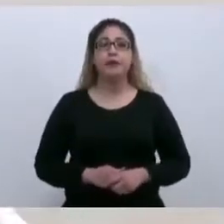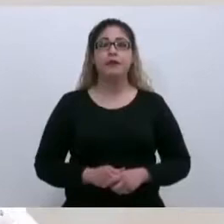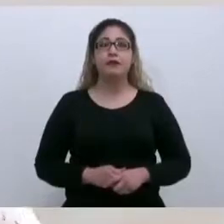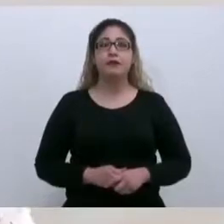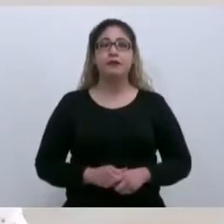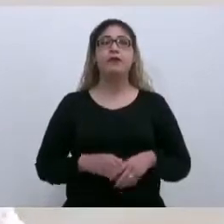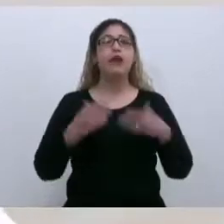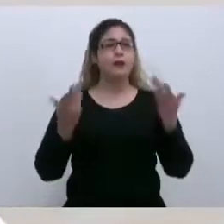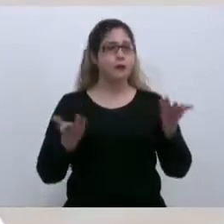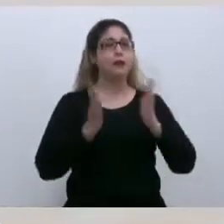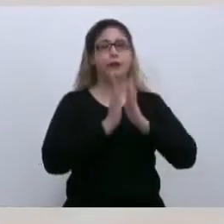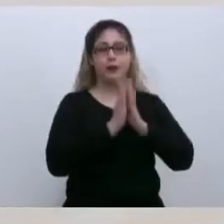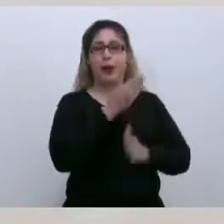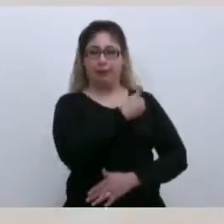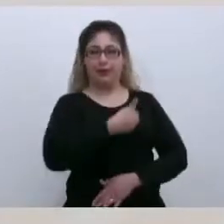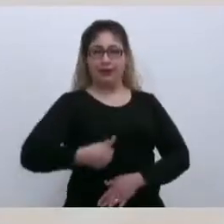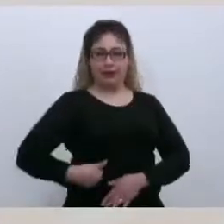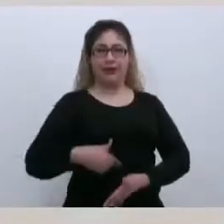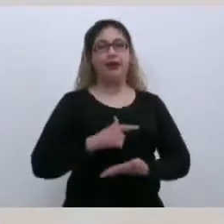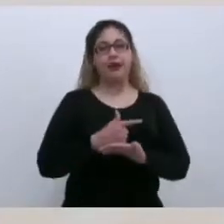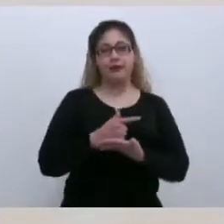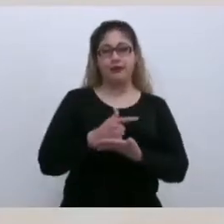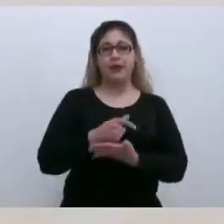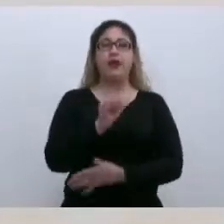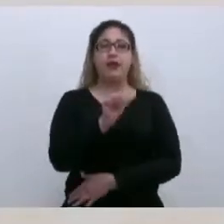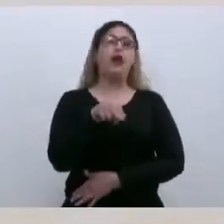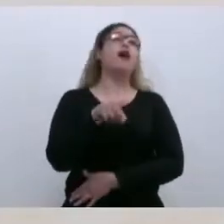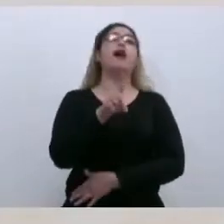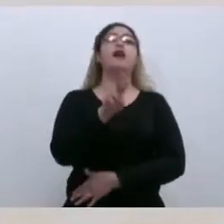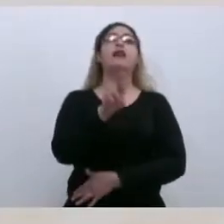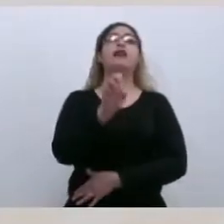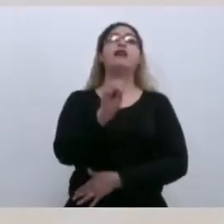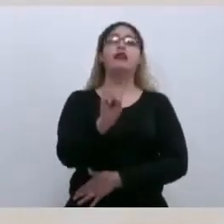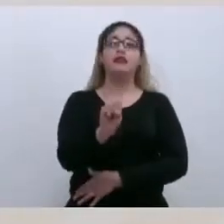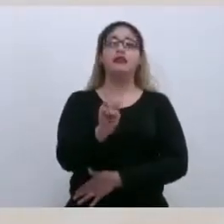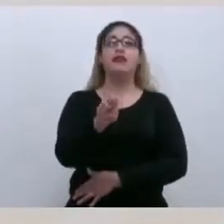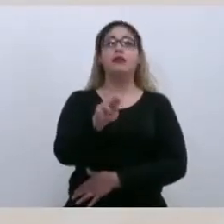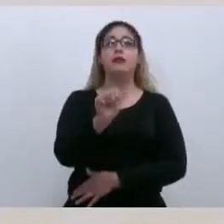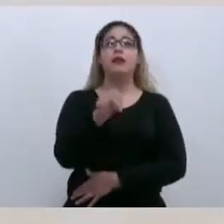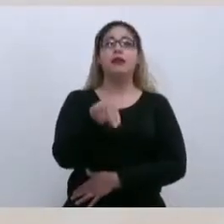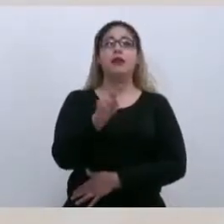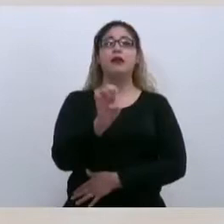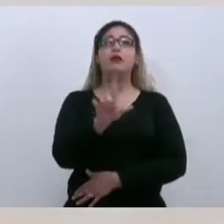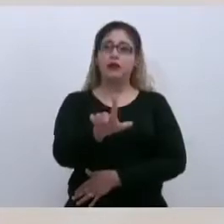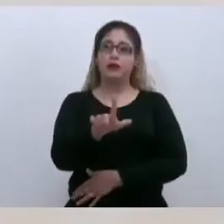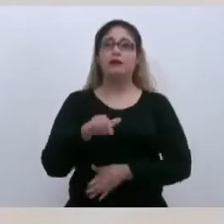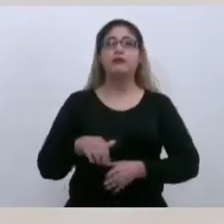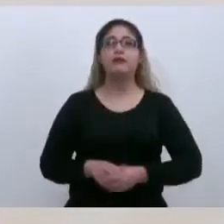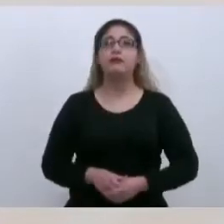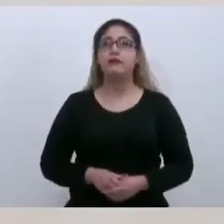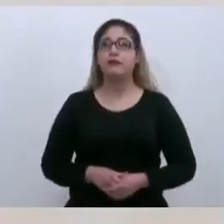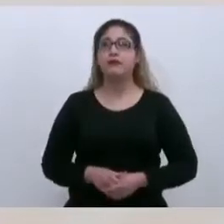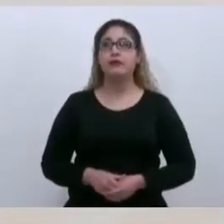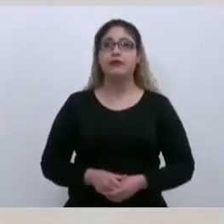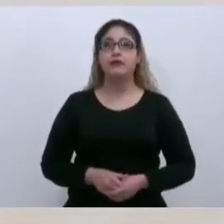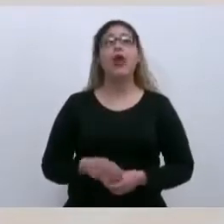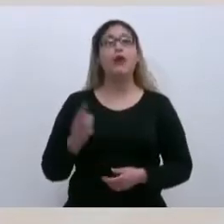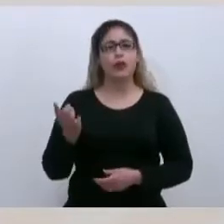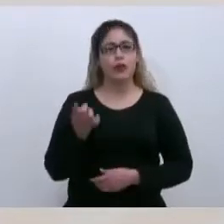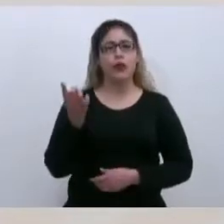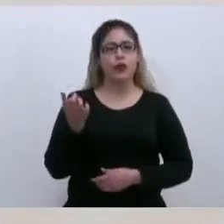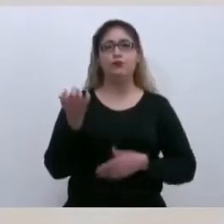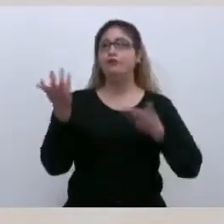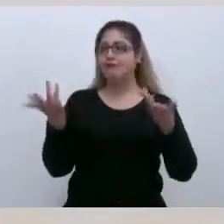Señor presidente, licenciado Andrés Manuel López Obrador, Durango es su